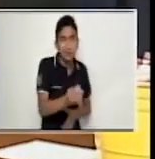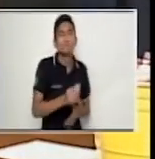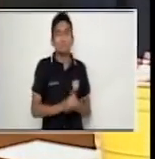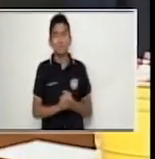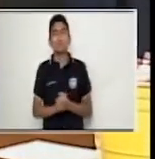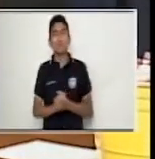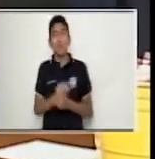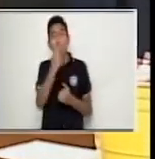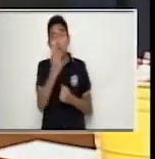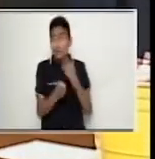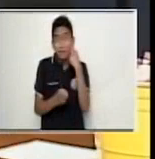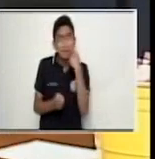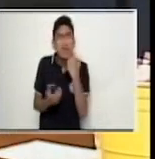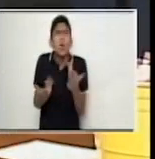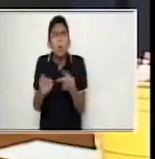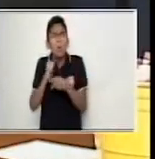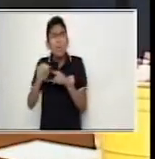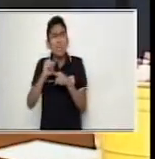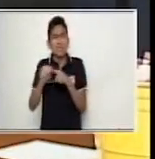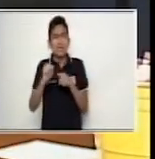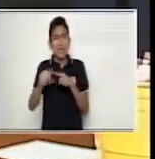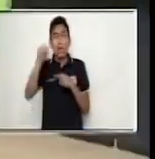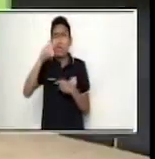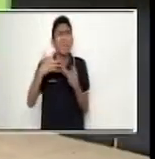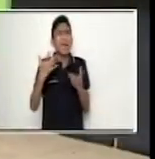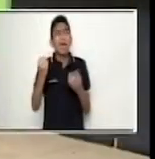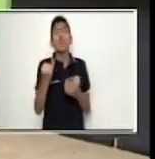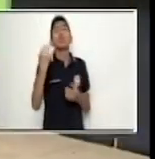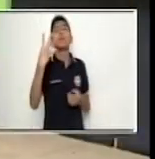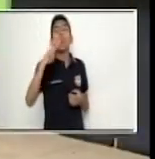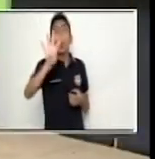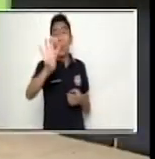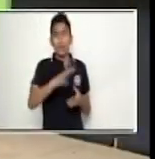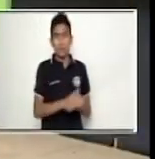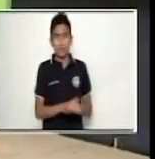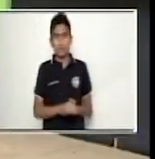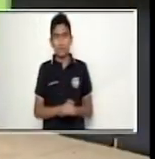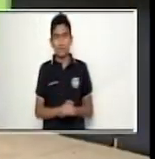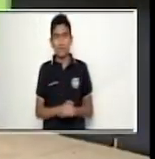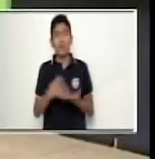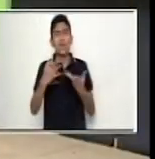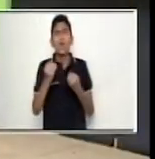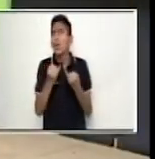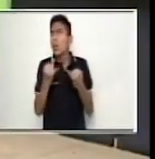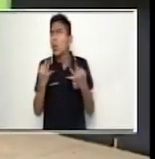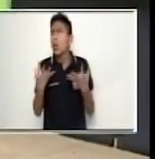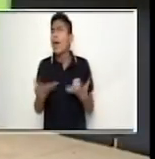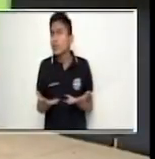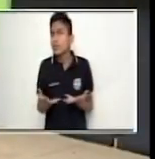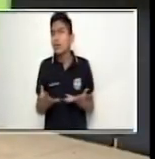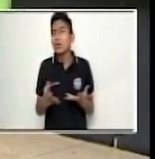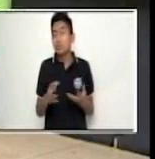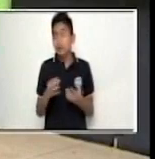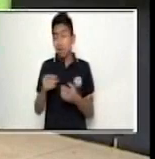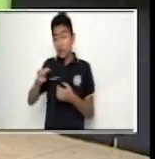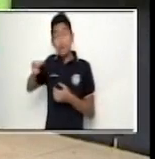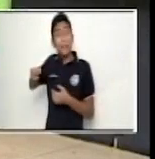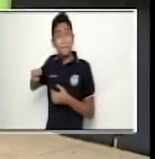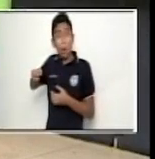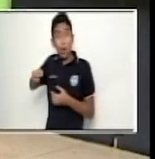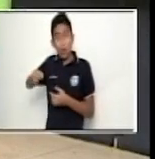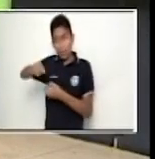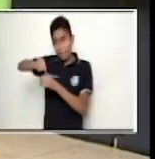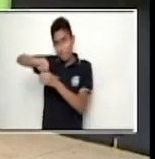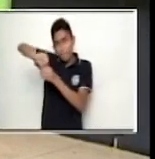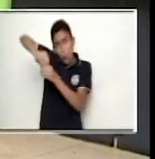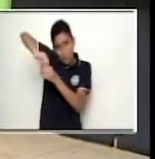dado y en este momento es el número 4. Y escribirás y pondrás el tapón en el número 4.